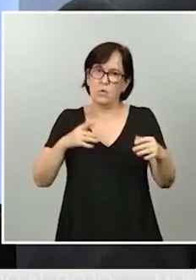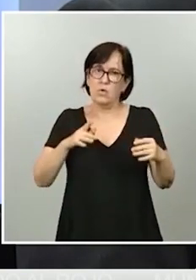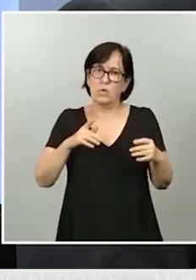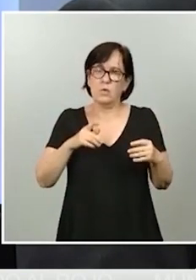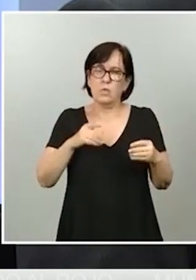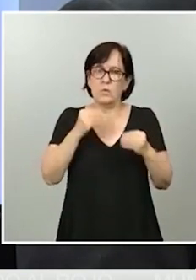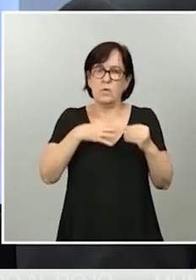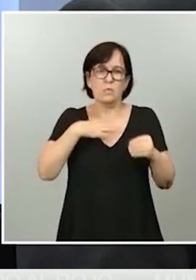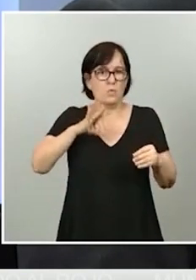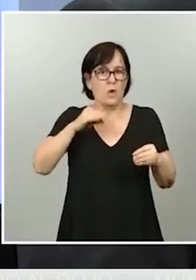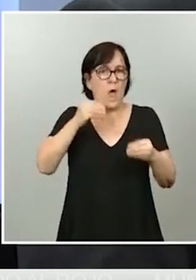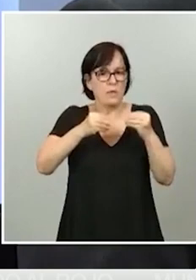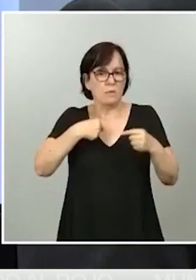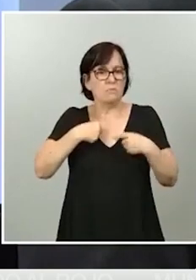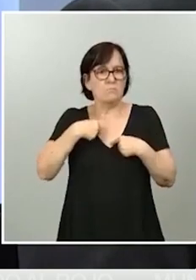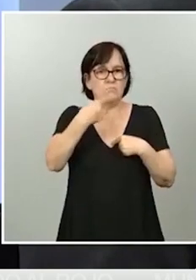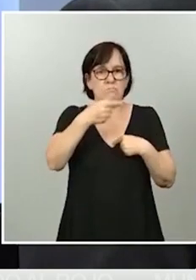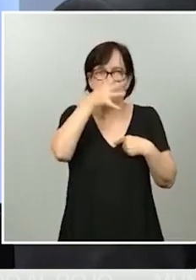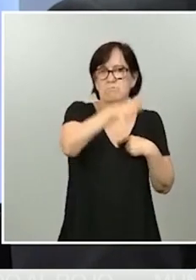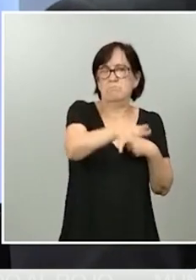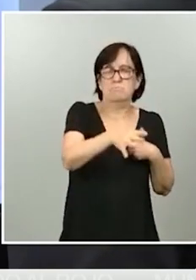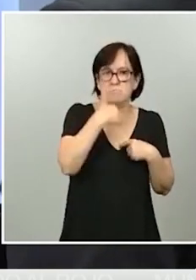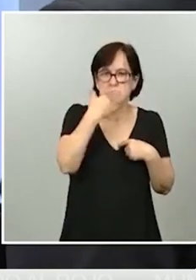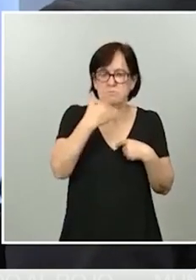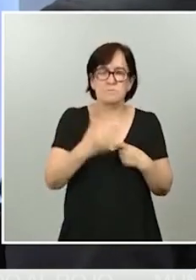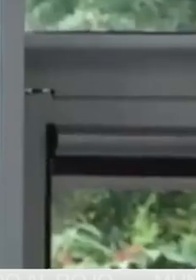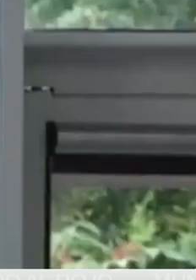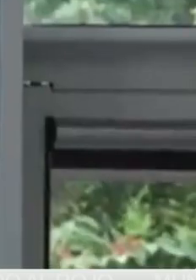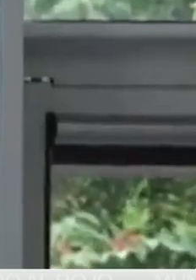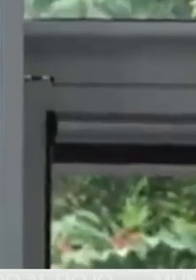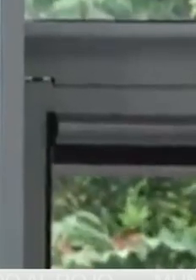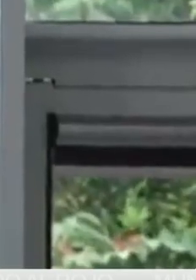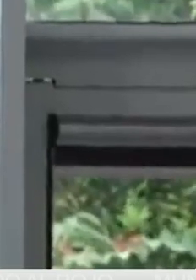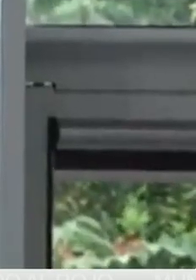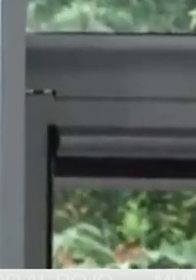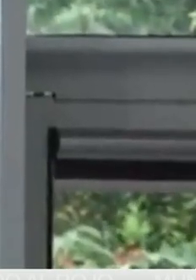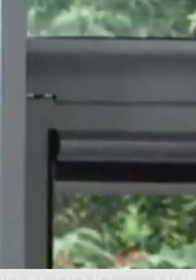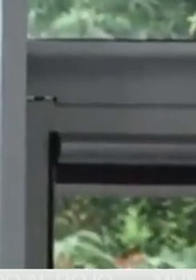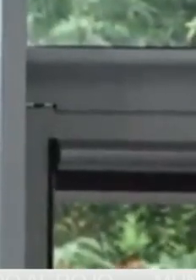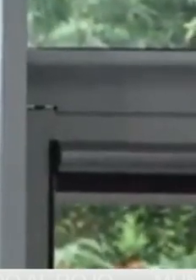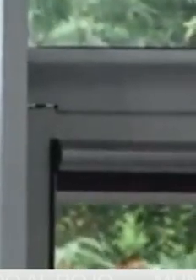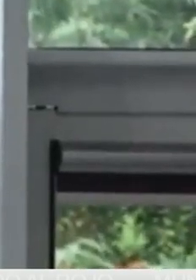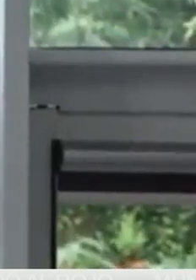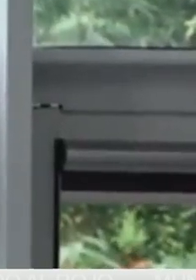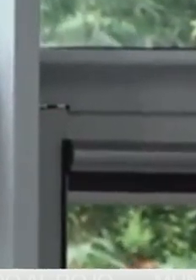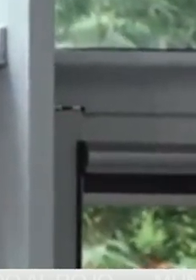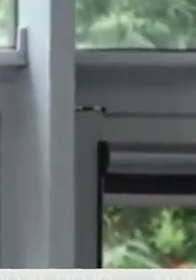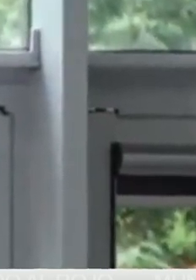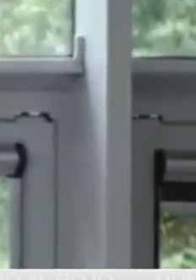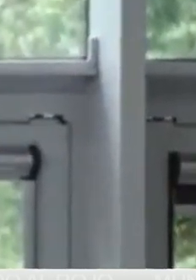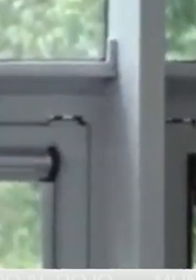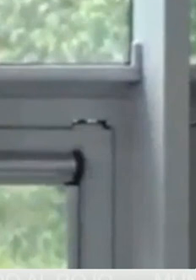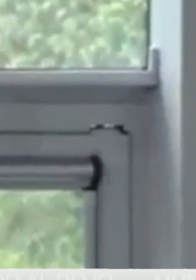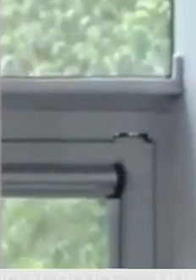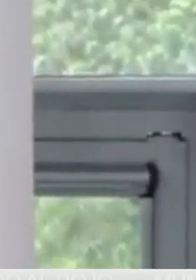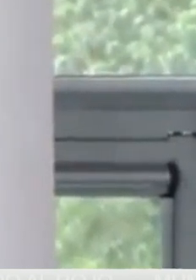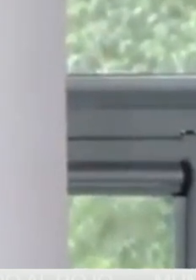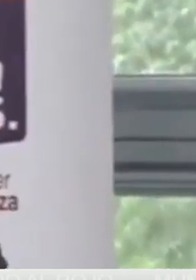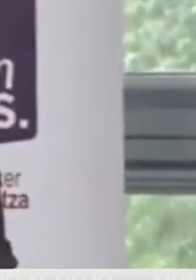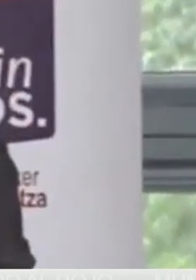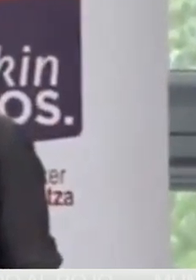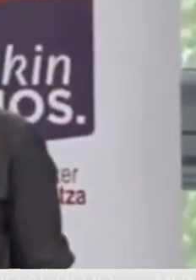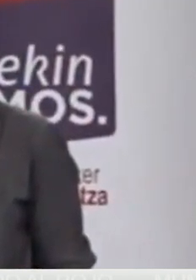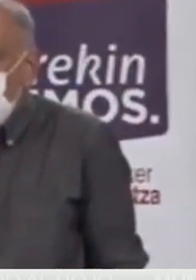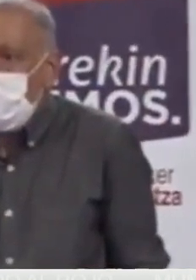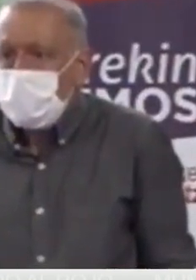tenido algún tipo de responsabilidad, decían los medios, ese ministro cogió la